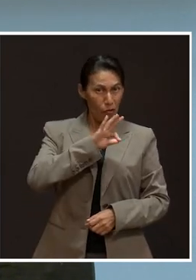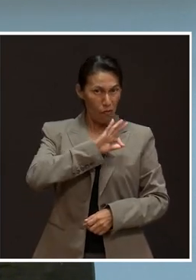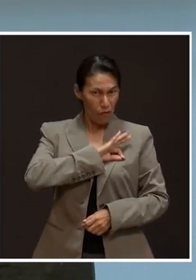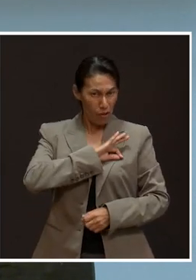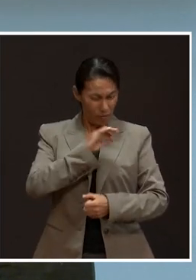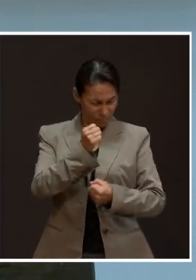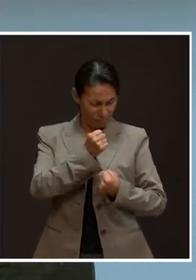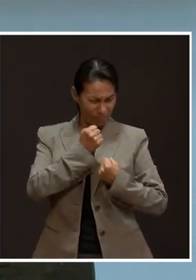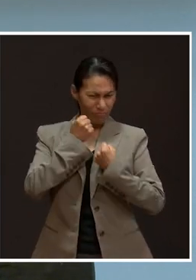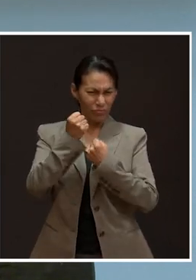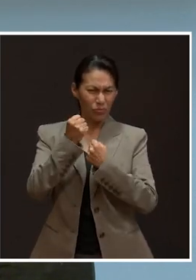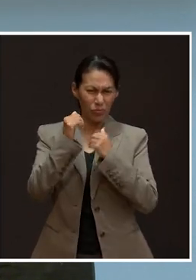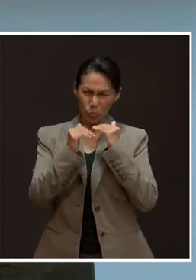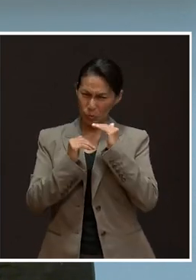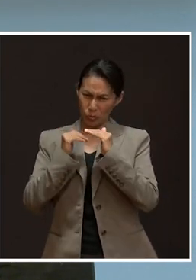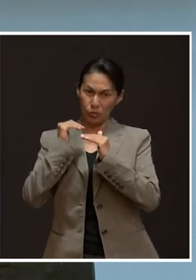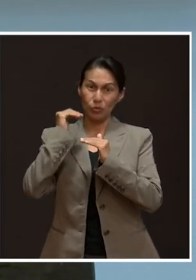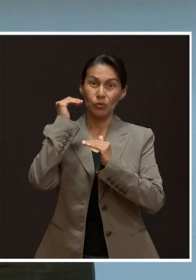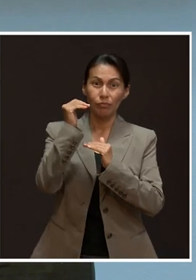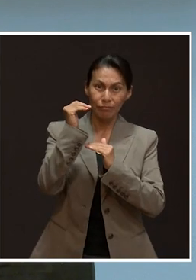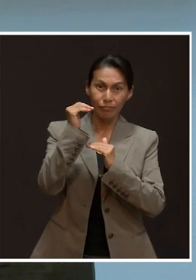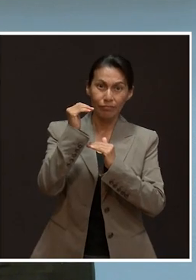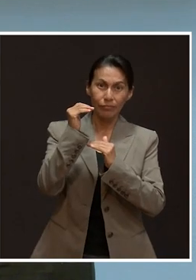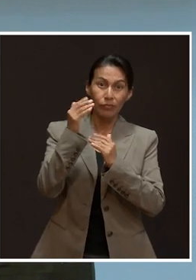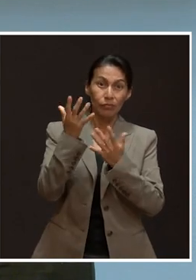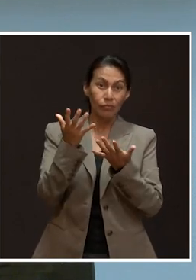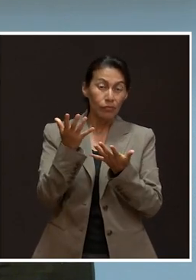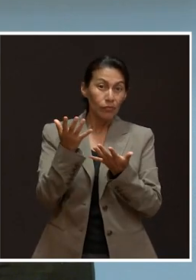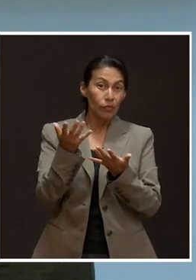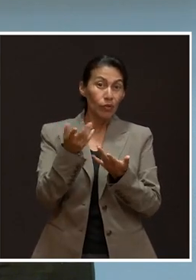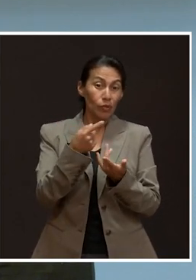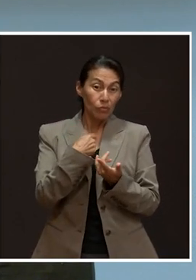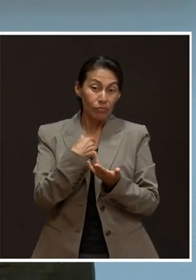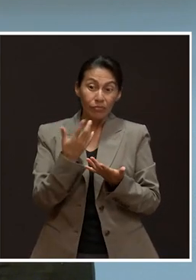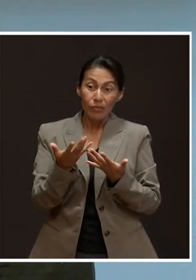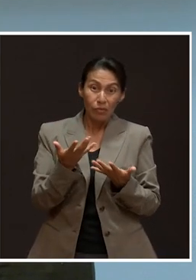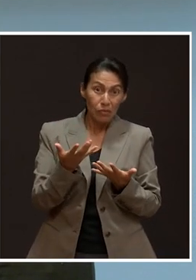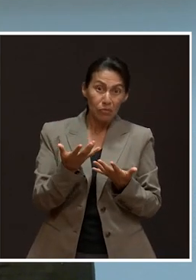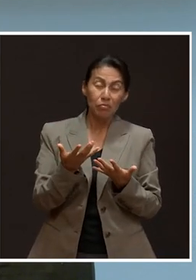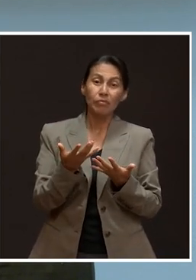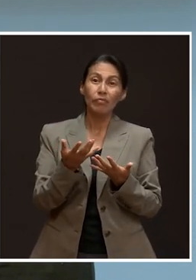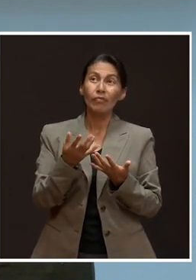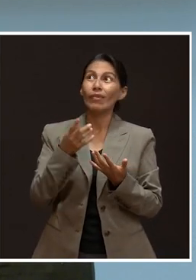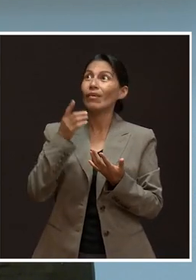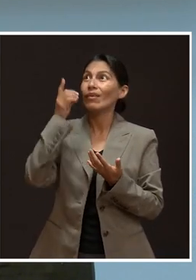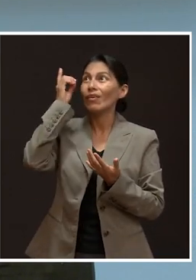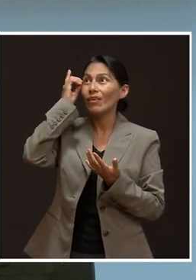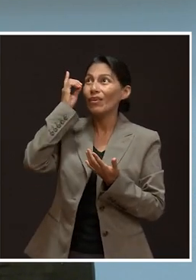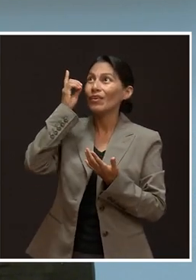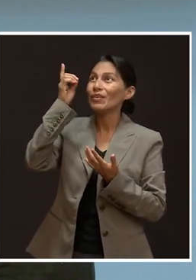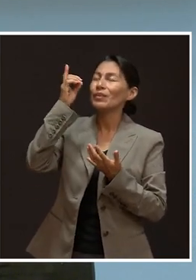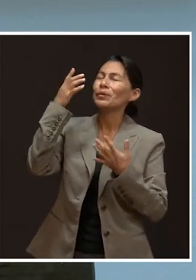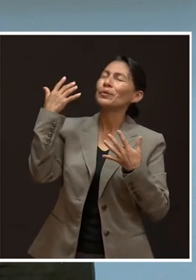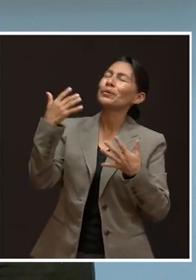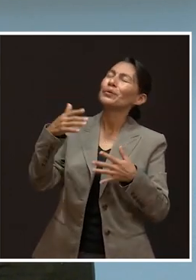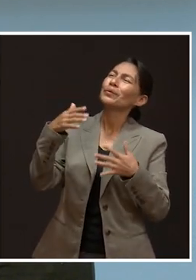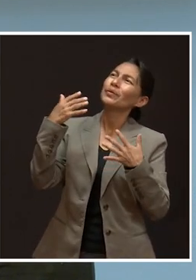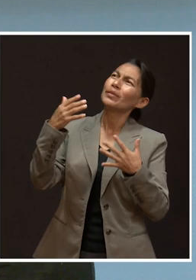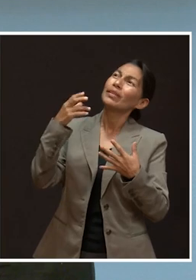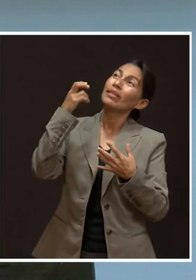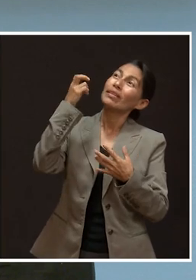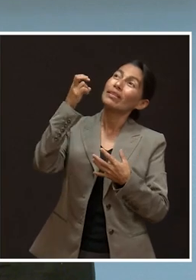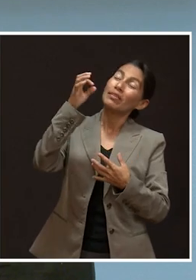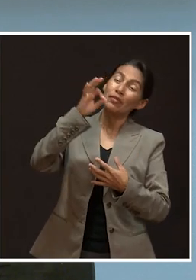poderosa y que está por encima de cualquier situación que pueda quejarnos, es la fe dirigida a Dios. Dios,